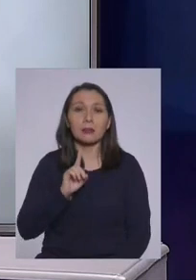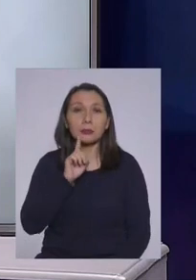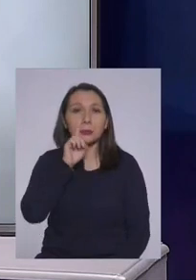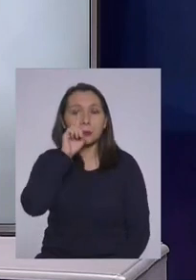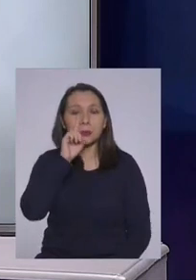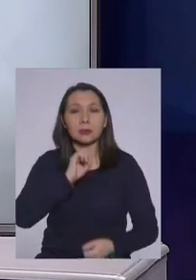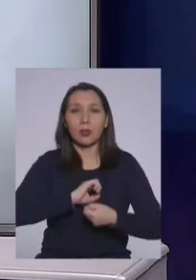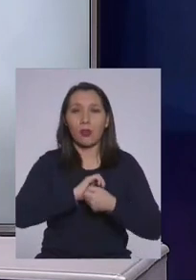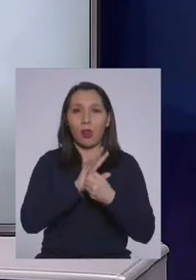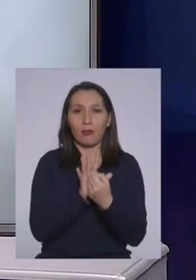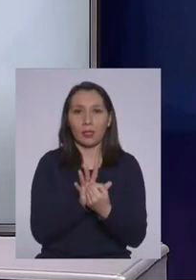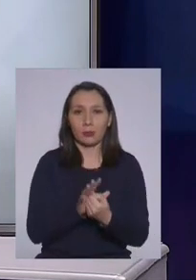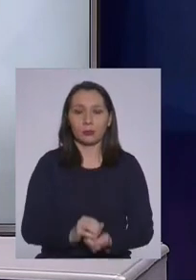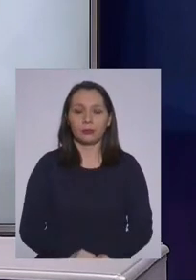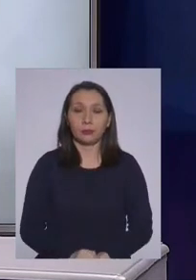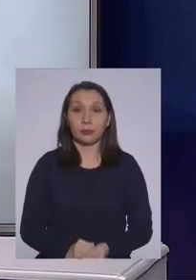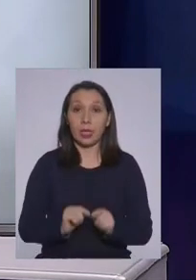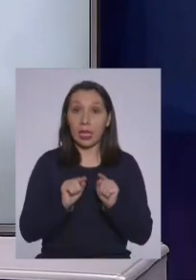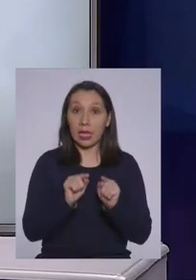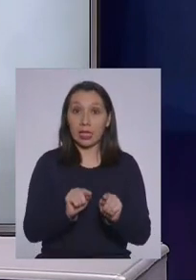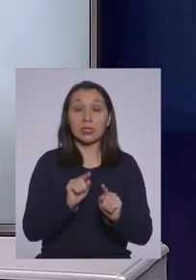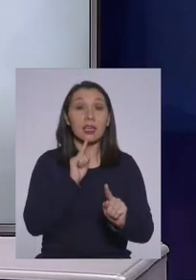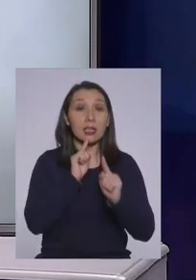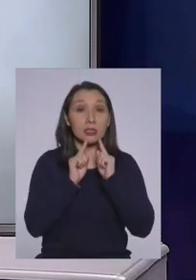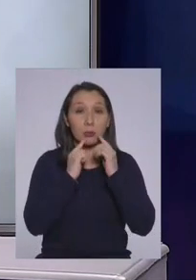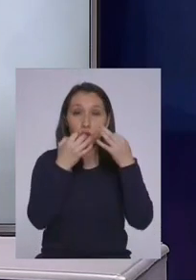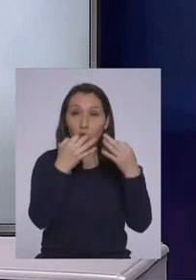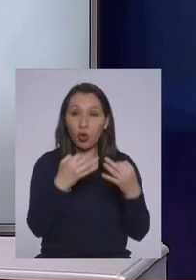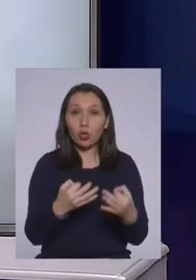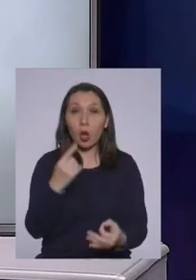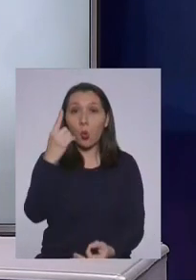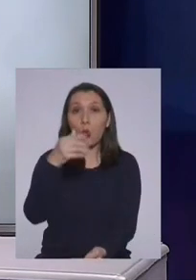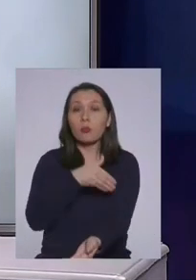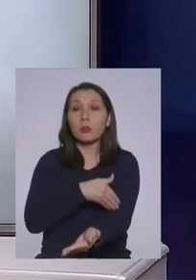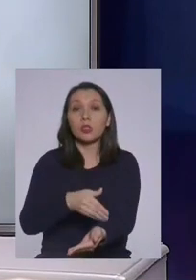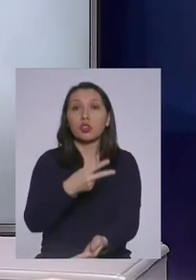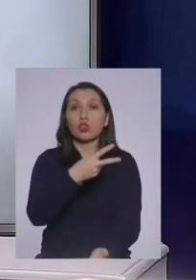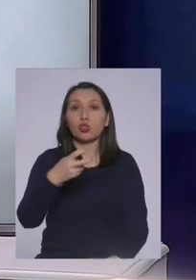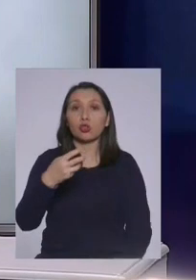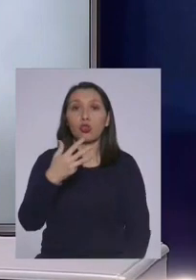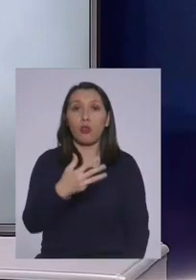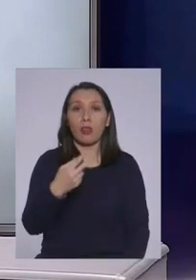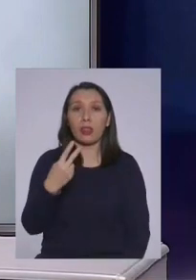coronavirus. Con estos exámenes ya totalizamos